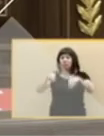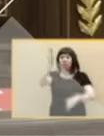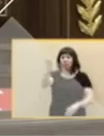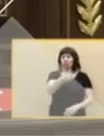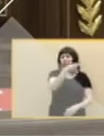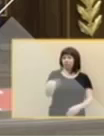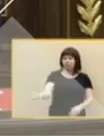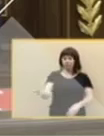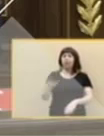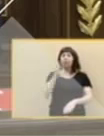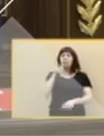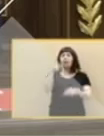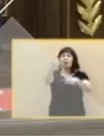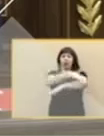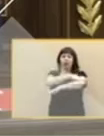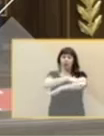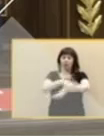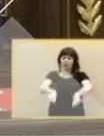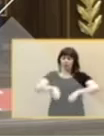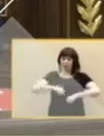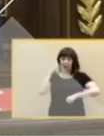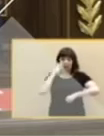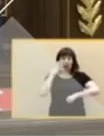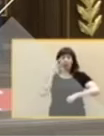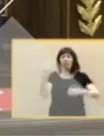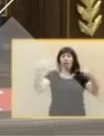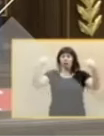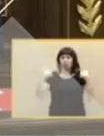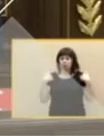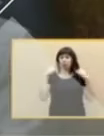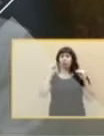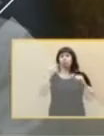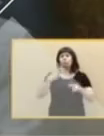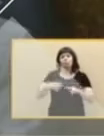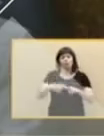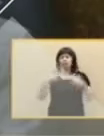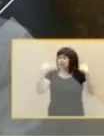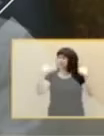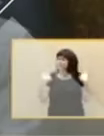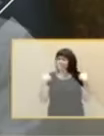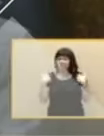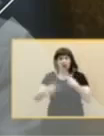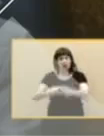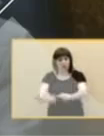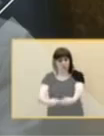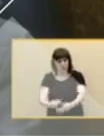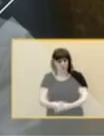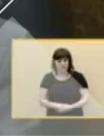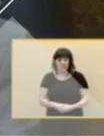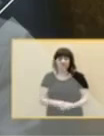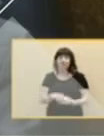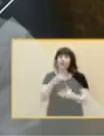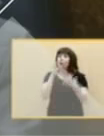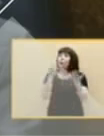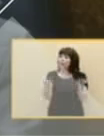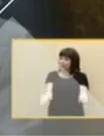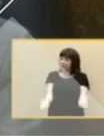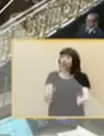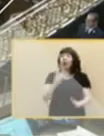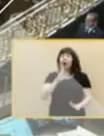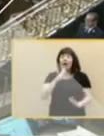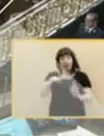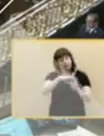del gobierno presidido por don Mariano Rajoy Brey. Asimismo, conforme a las mismas previsiones